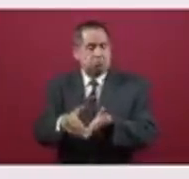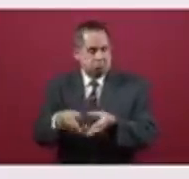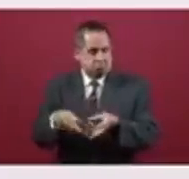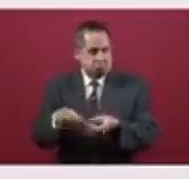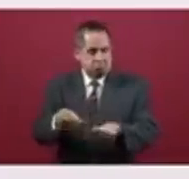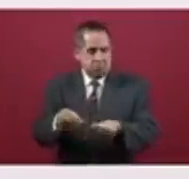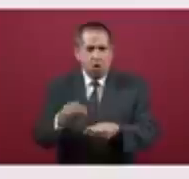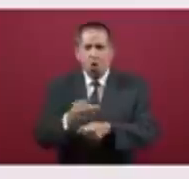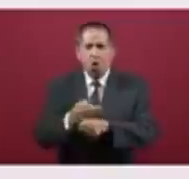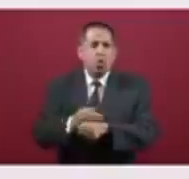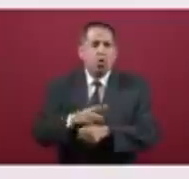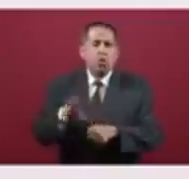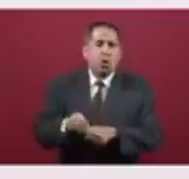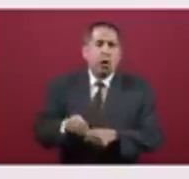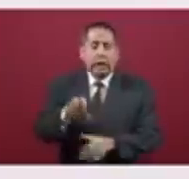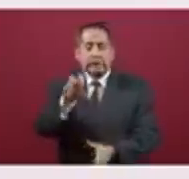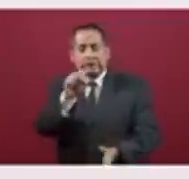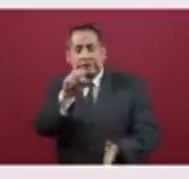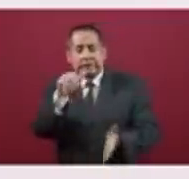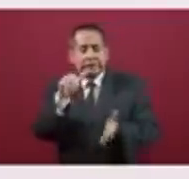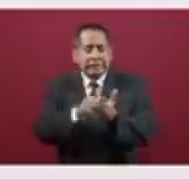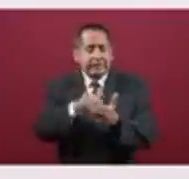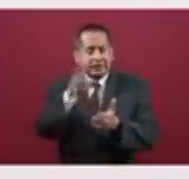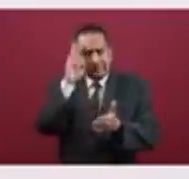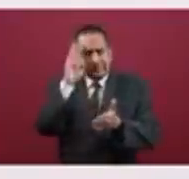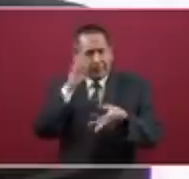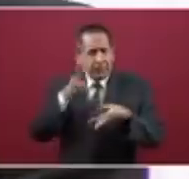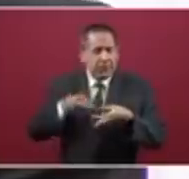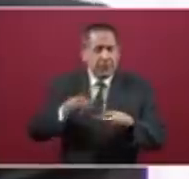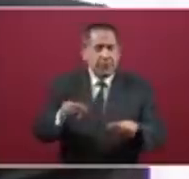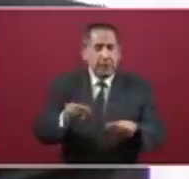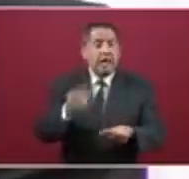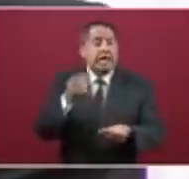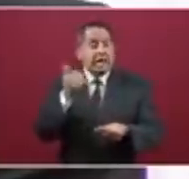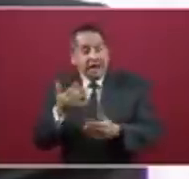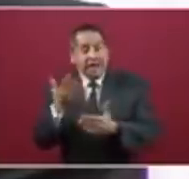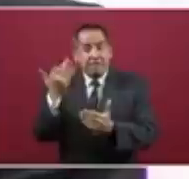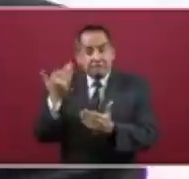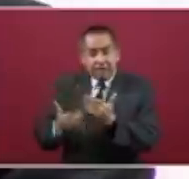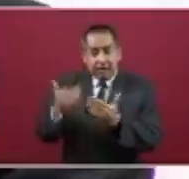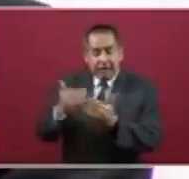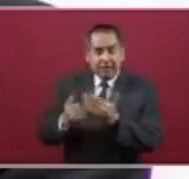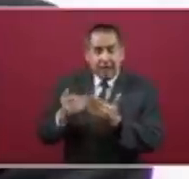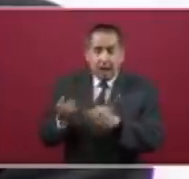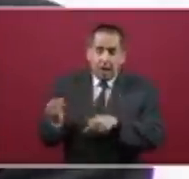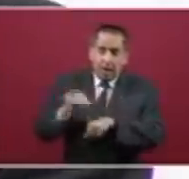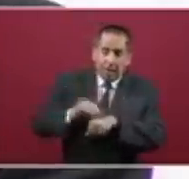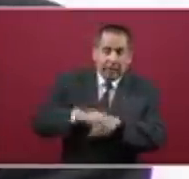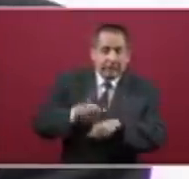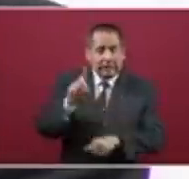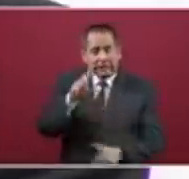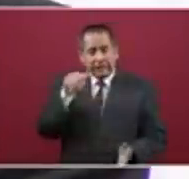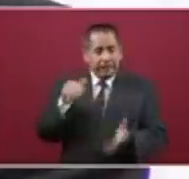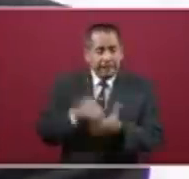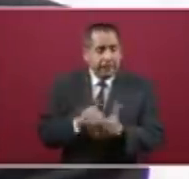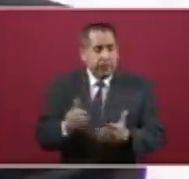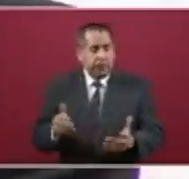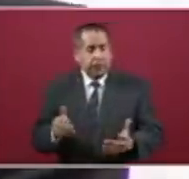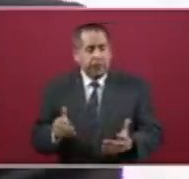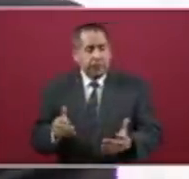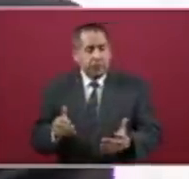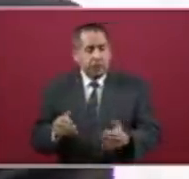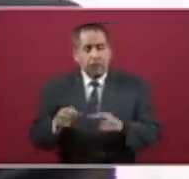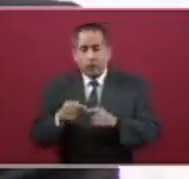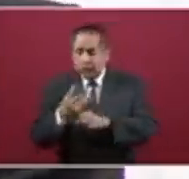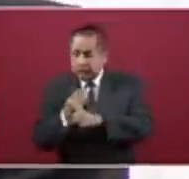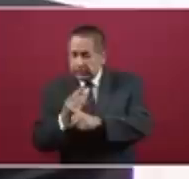se han ejercido 60 mil y nos faltan 30.000 más para